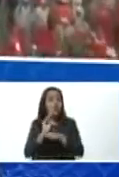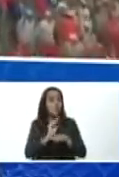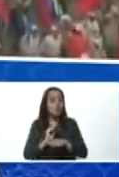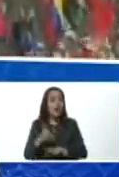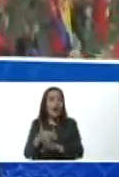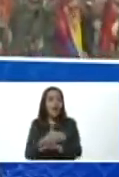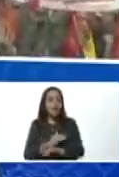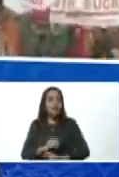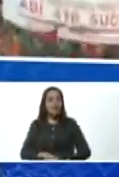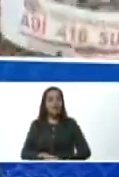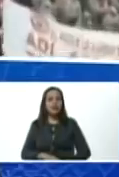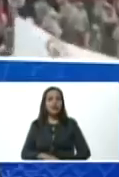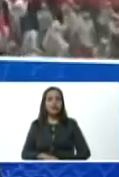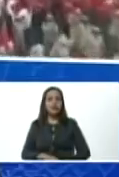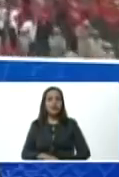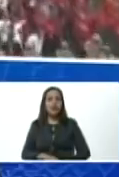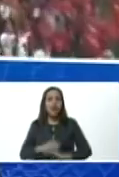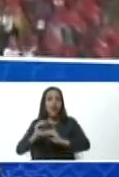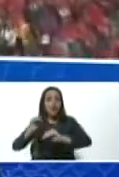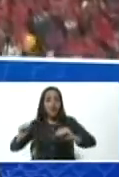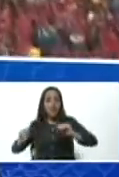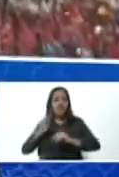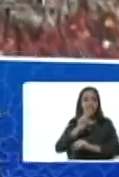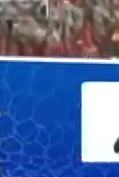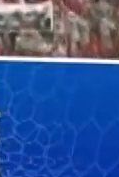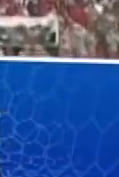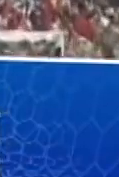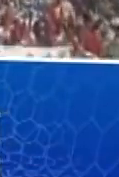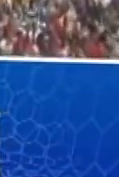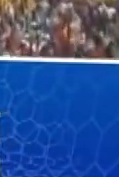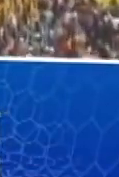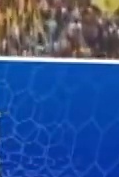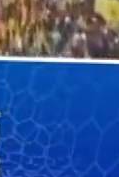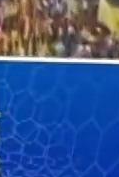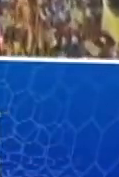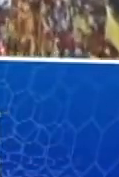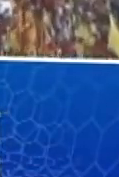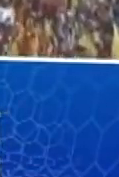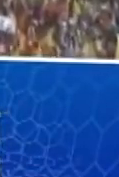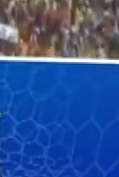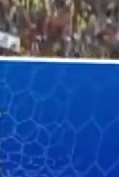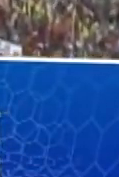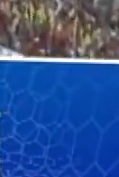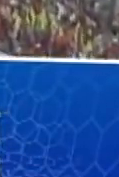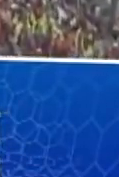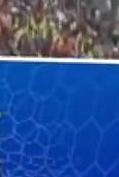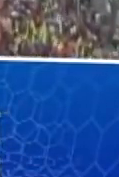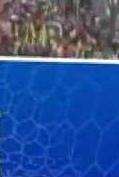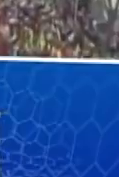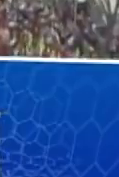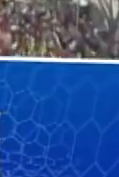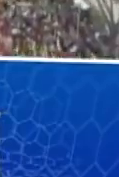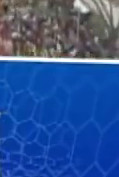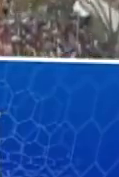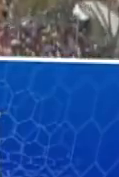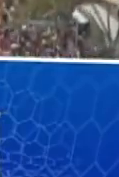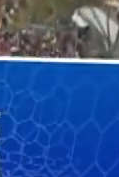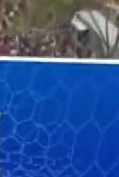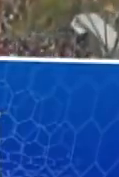Y convocado en menos de 24 horas, porque se convocó ayer, presidente, se hizo la convocatoria el día de ayer, usted ha visto